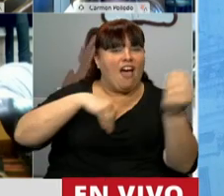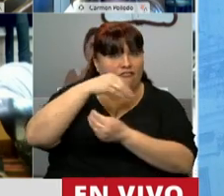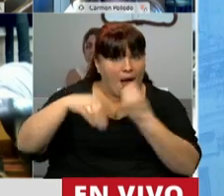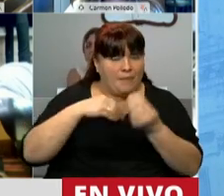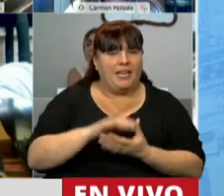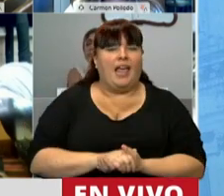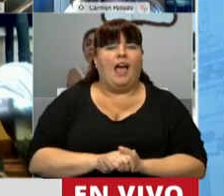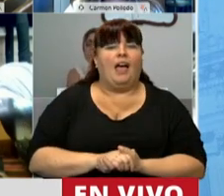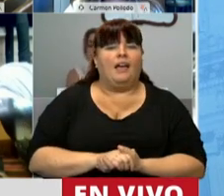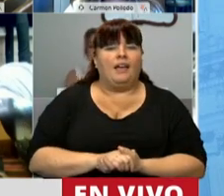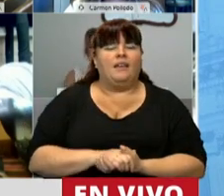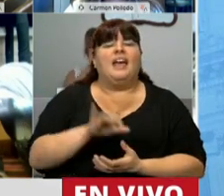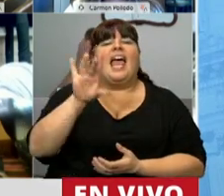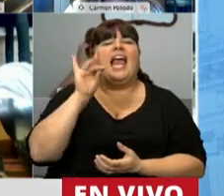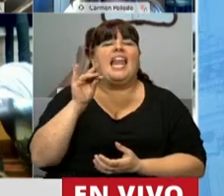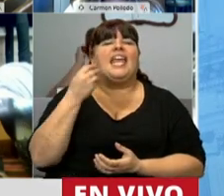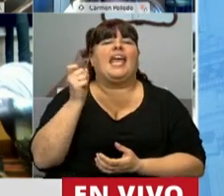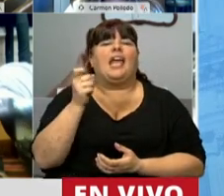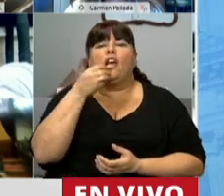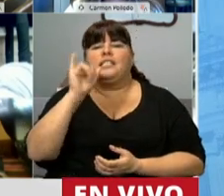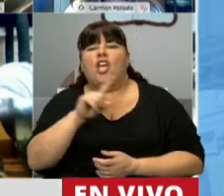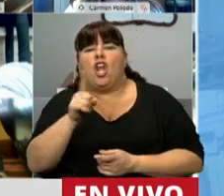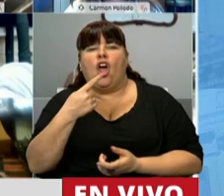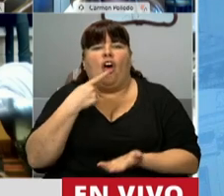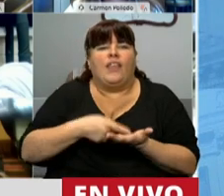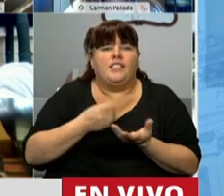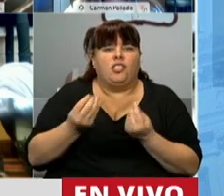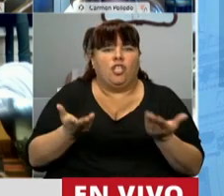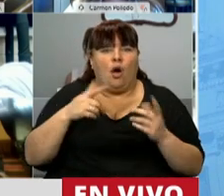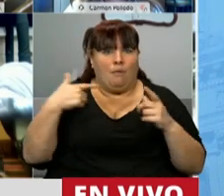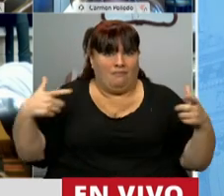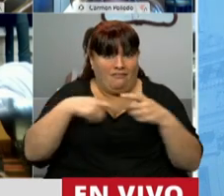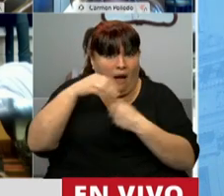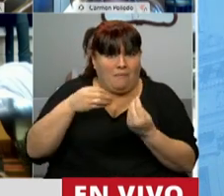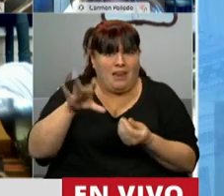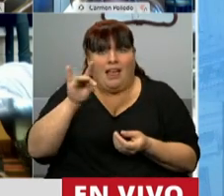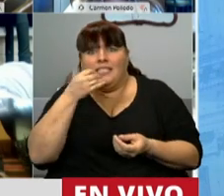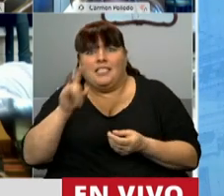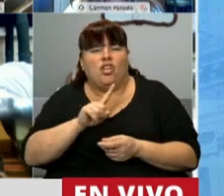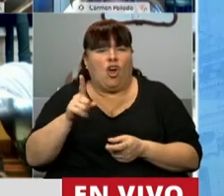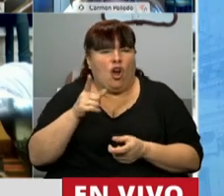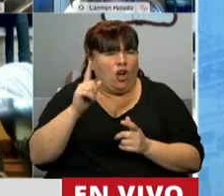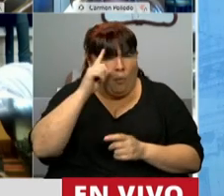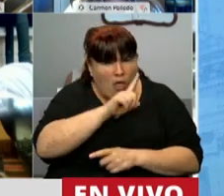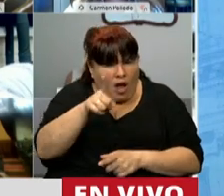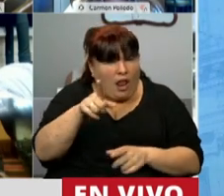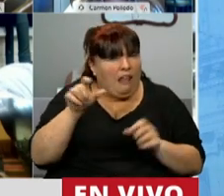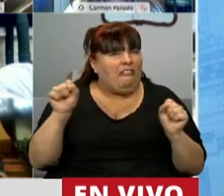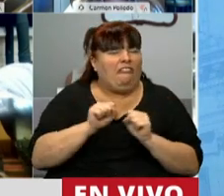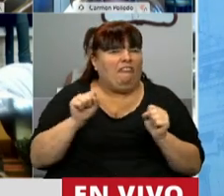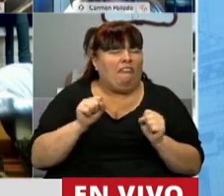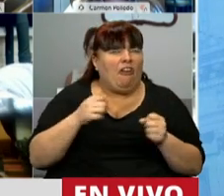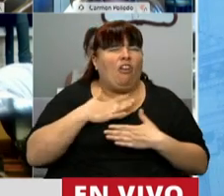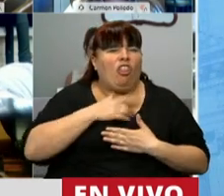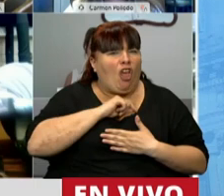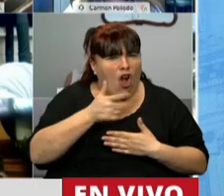familias elige quién le toca comer en la mesa. Yo no puedo creer que eso no los conmueva. No